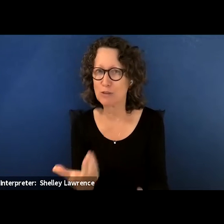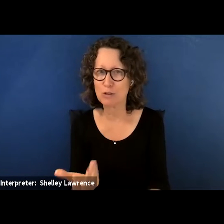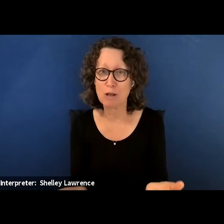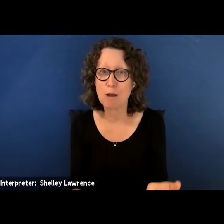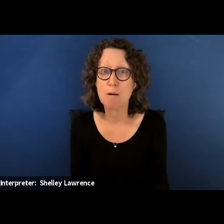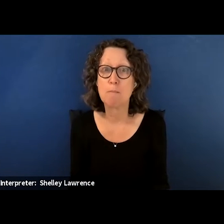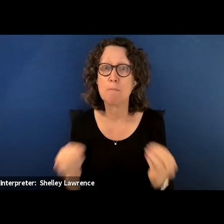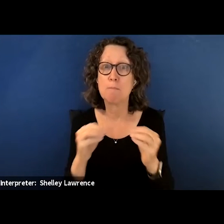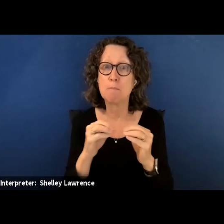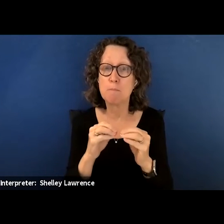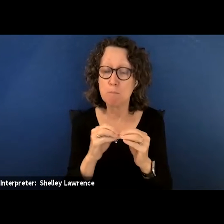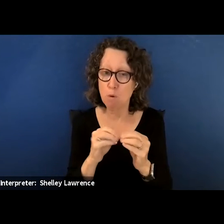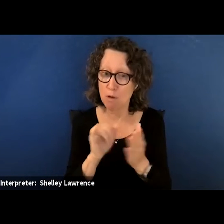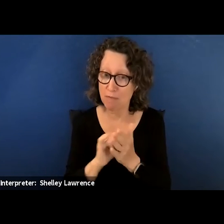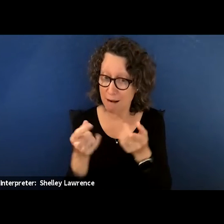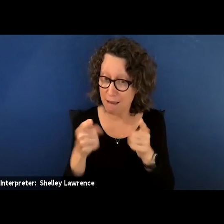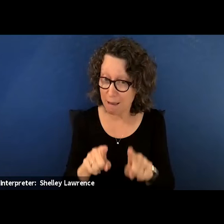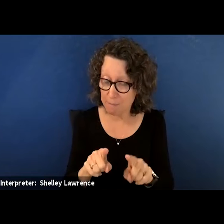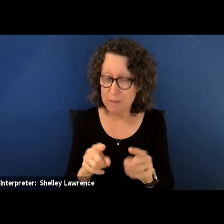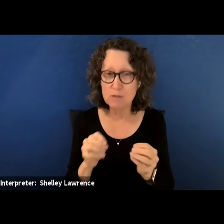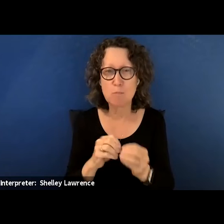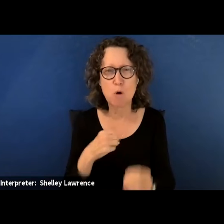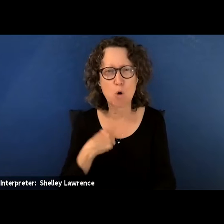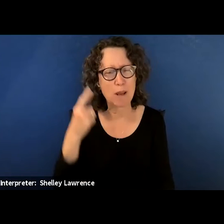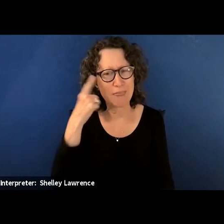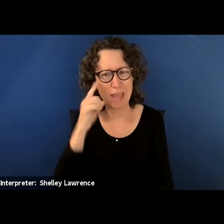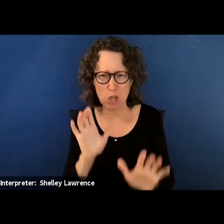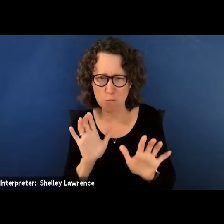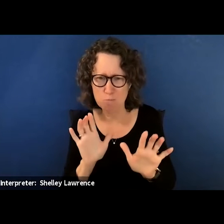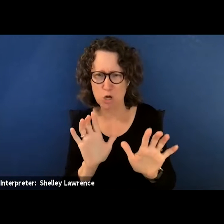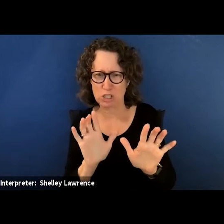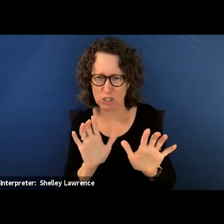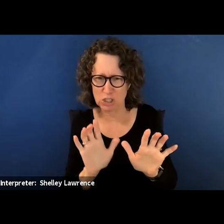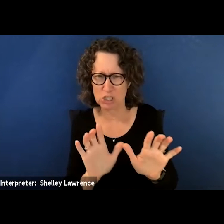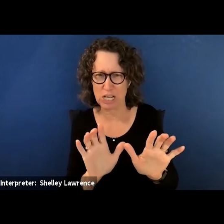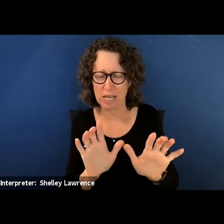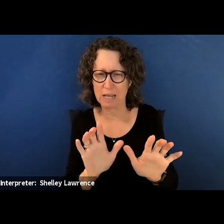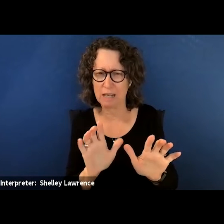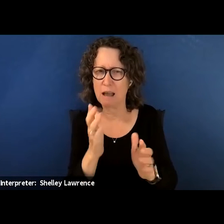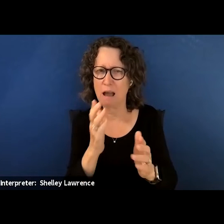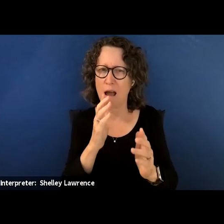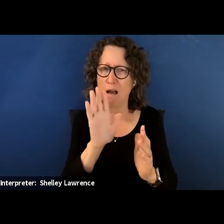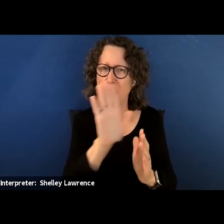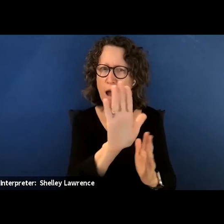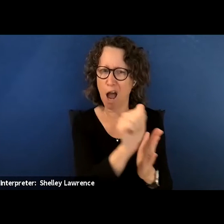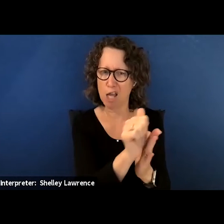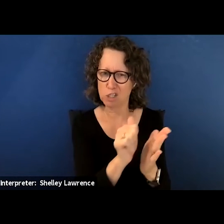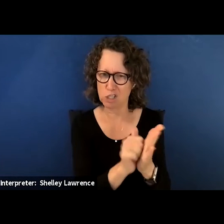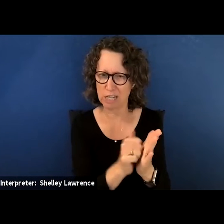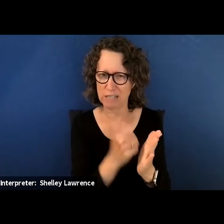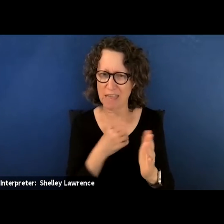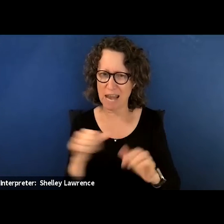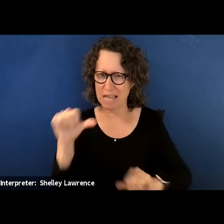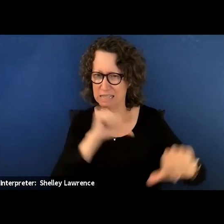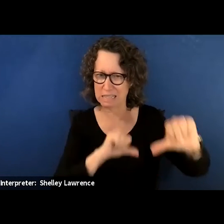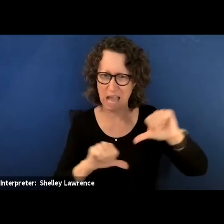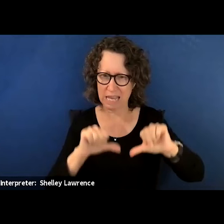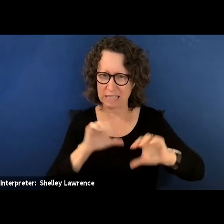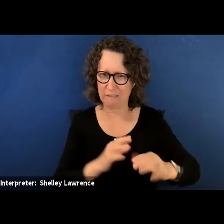vemos que ustedes no nos escuchan. Y entre más hacemos eso, pues más pensamos que ustedes están continuando con su